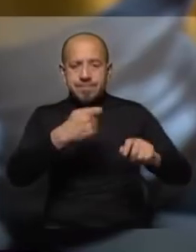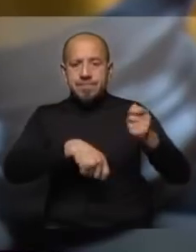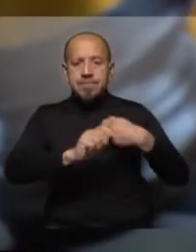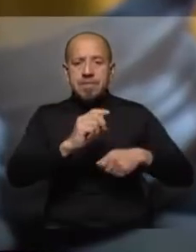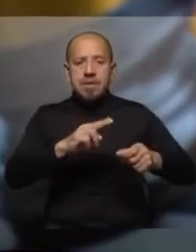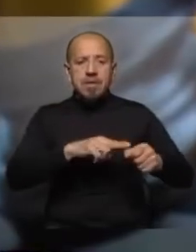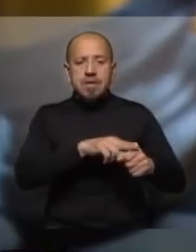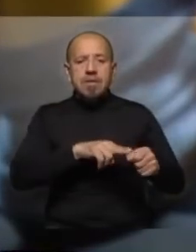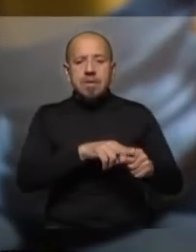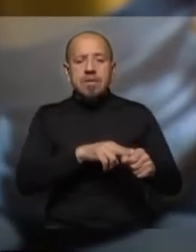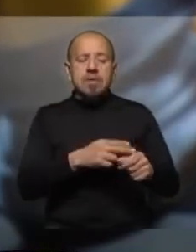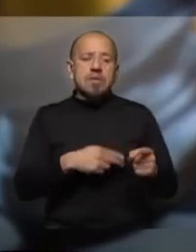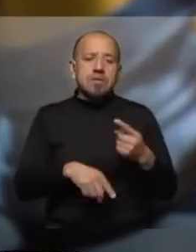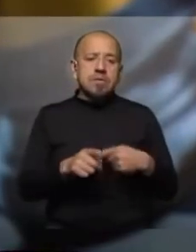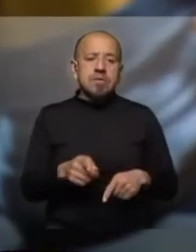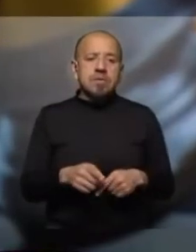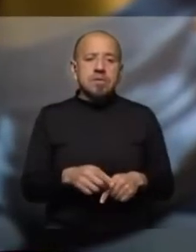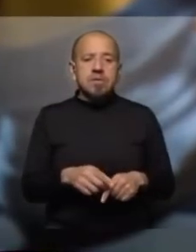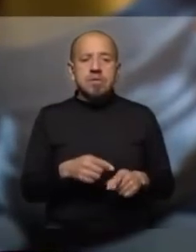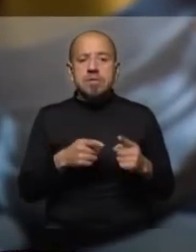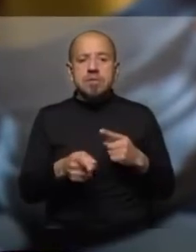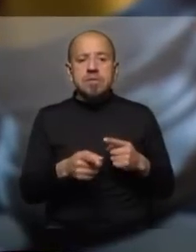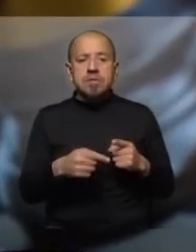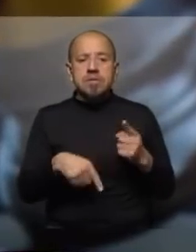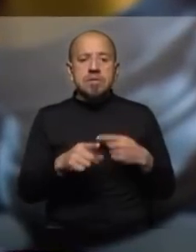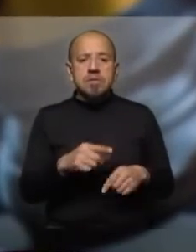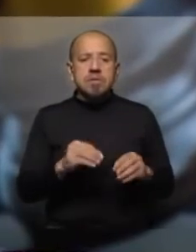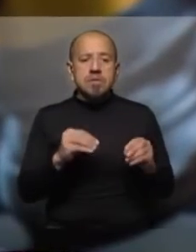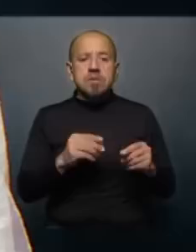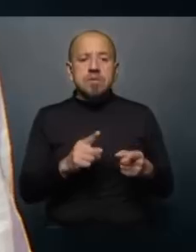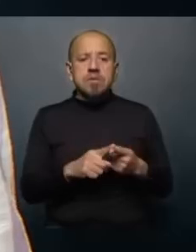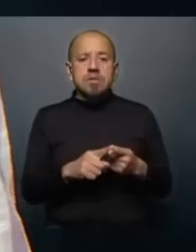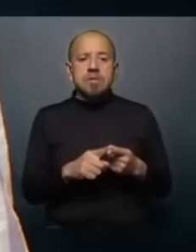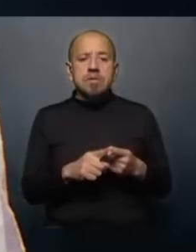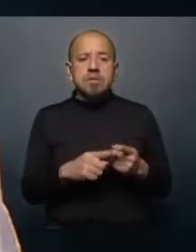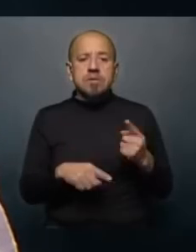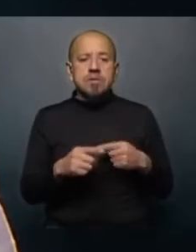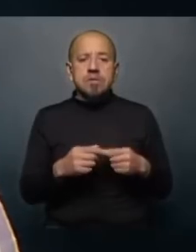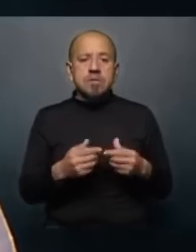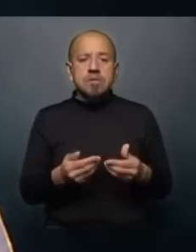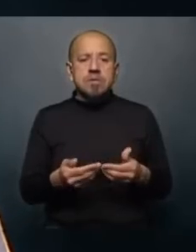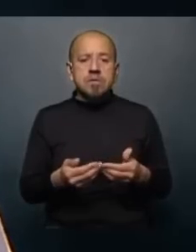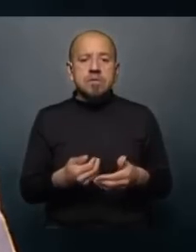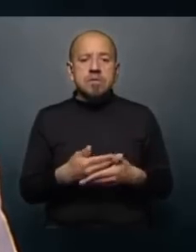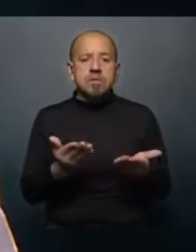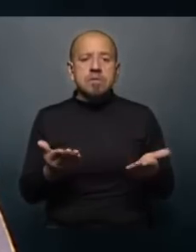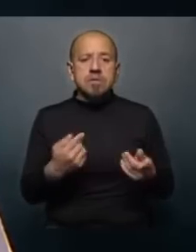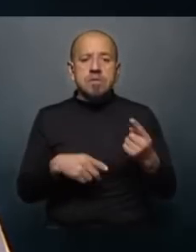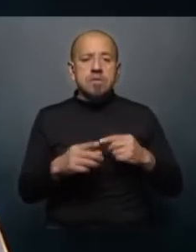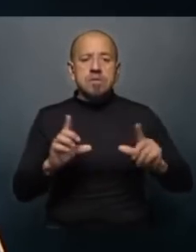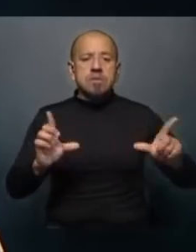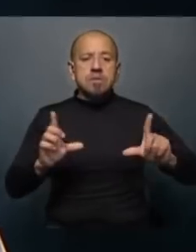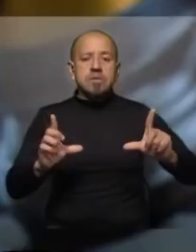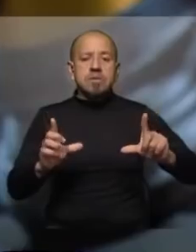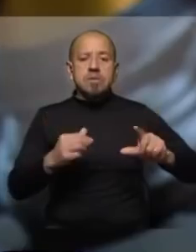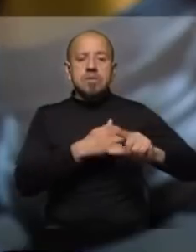último eslabón de la cadena estás pegando en El eslabón más débil Bueno pero genera más visibilidad Si se quiere quizás a nivel de m Bueno pero